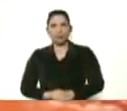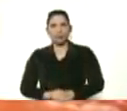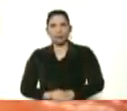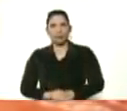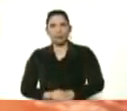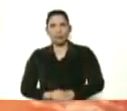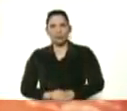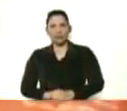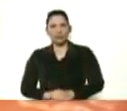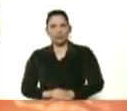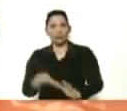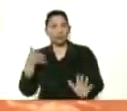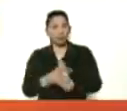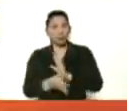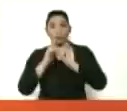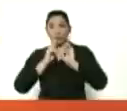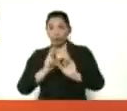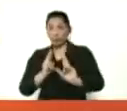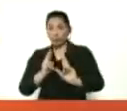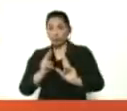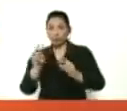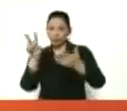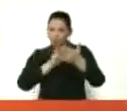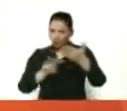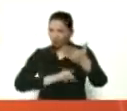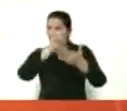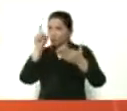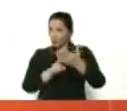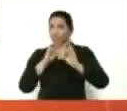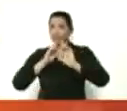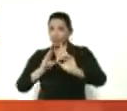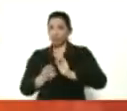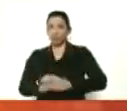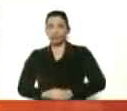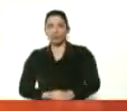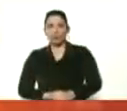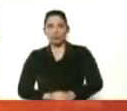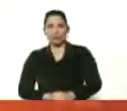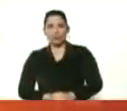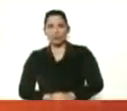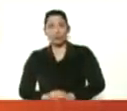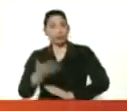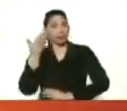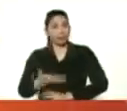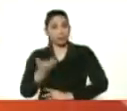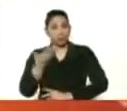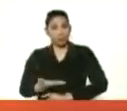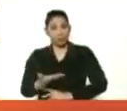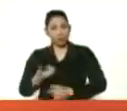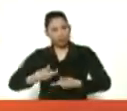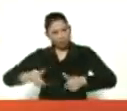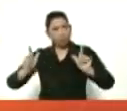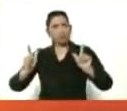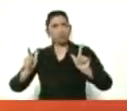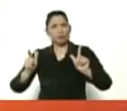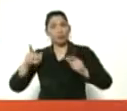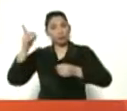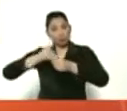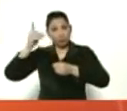Sobre la respuesta, fíjate, te la voy a leer completa con la respuesta. Es muy importante, esto nos permite una big